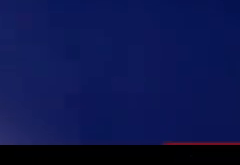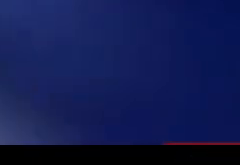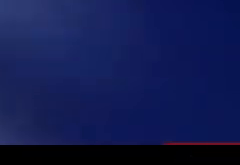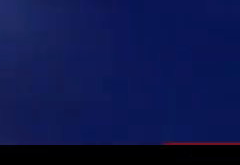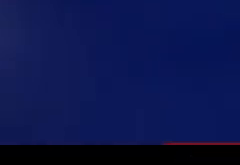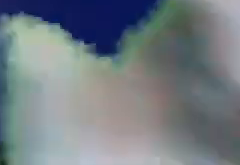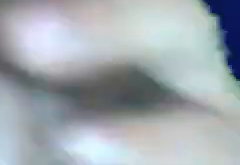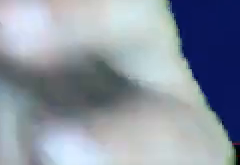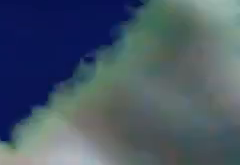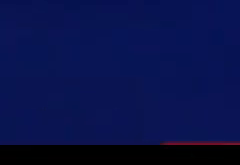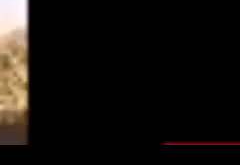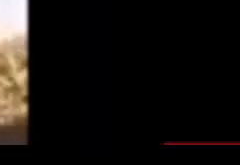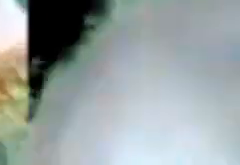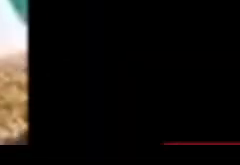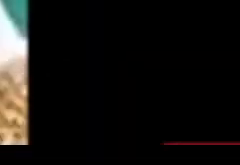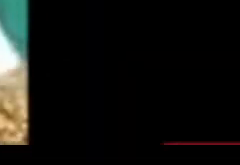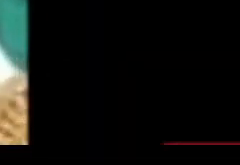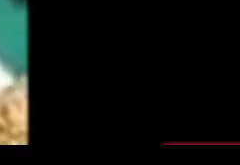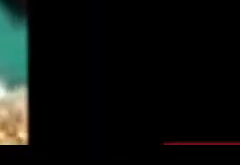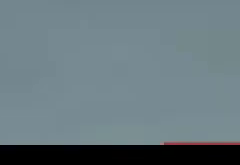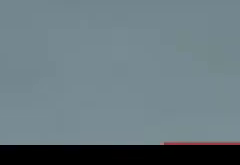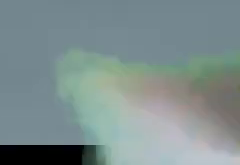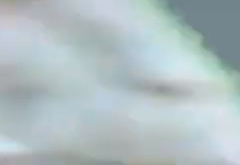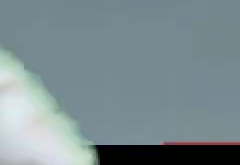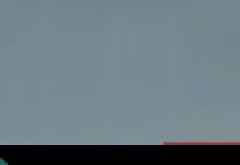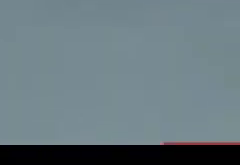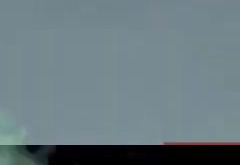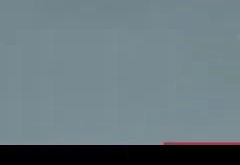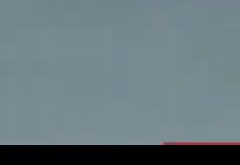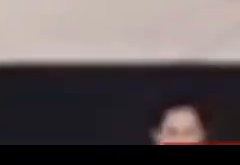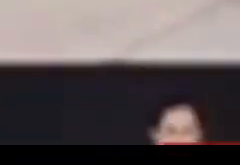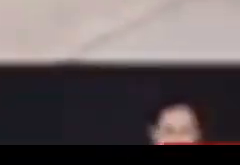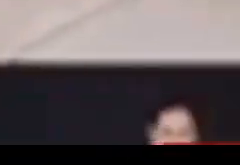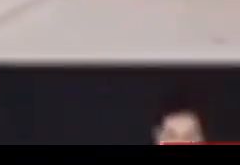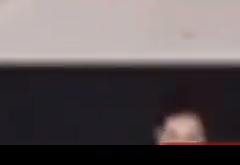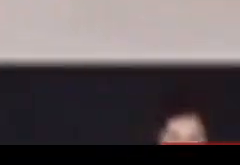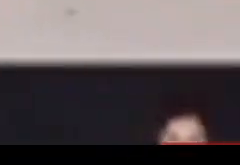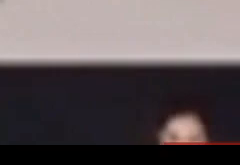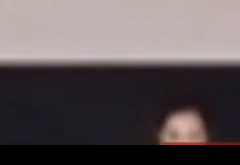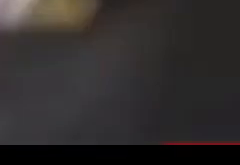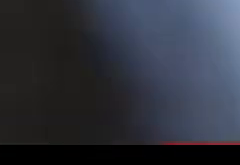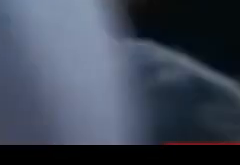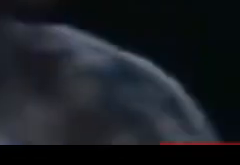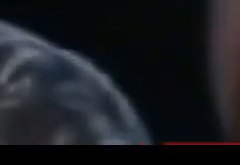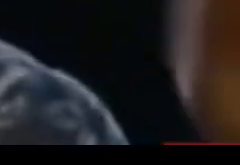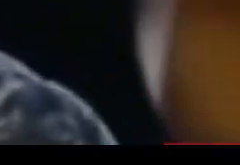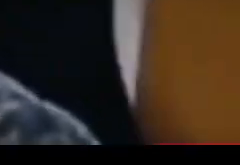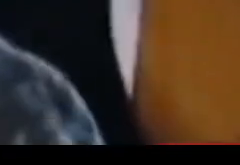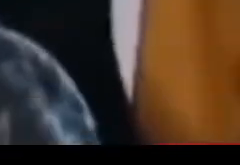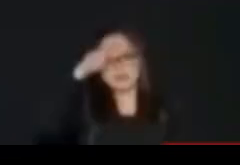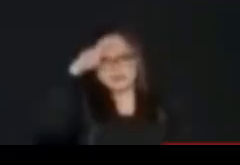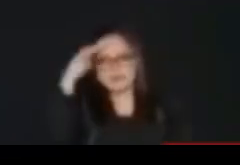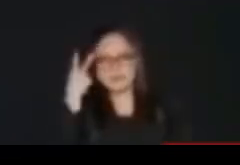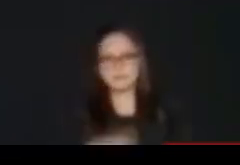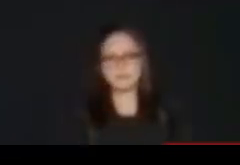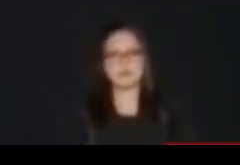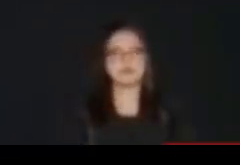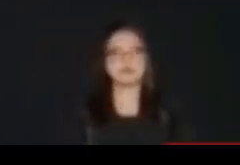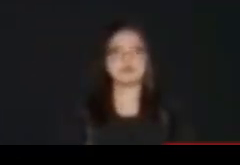ya lo que vaya a salir del petróleo es lo último que le vamos a sacar y ya no va a haber de dónde sacarle